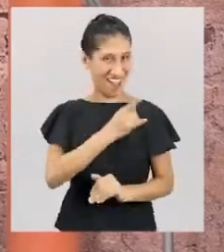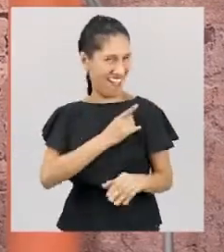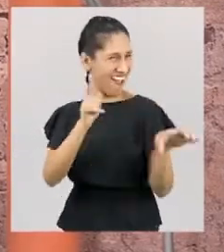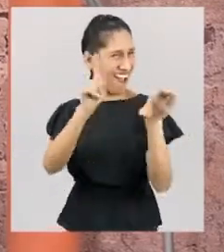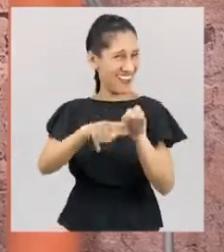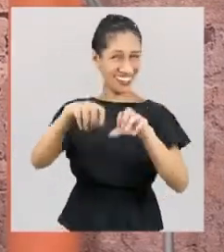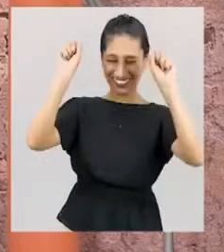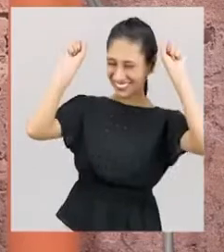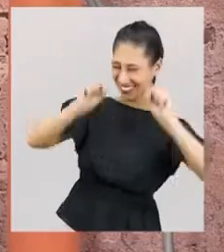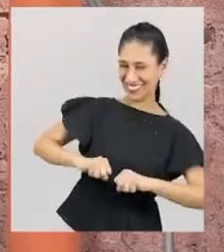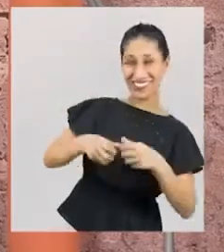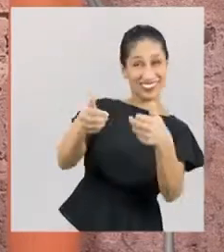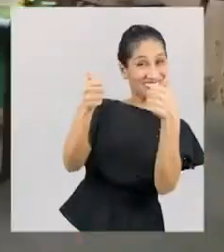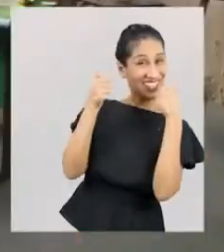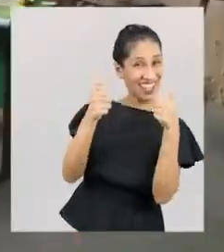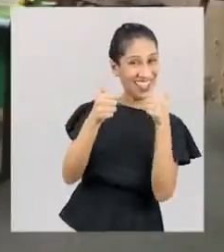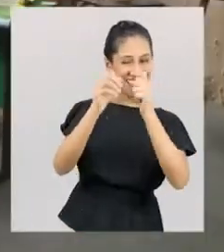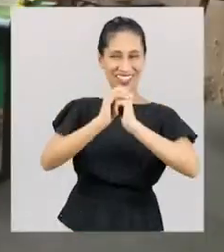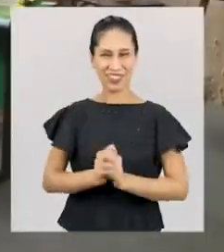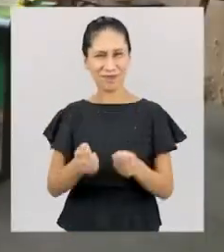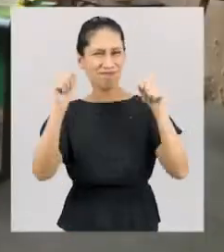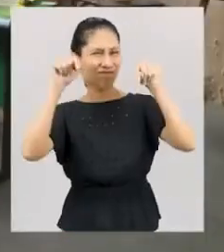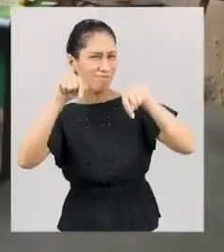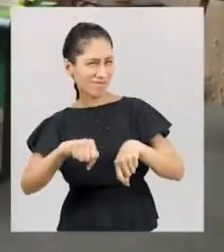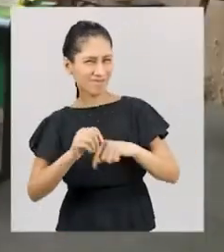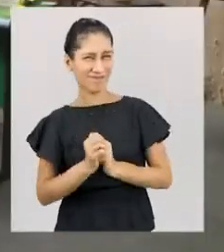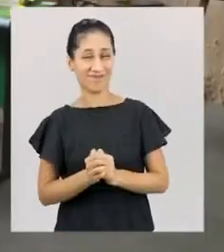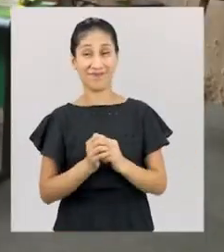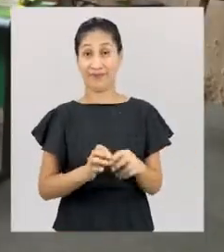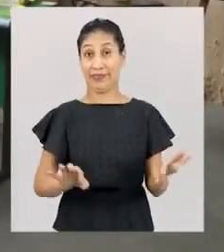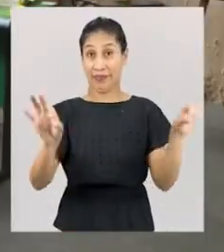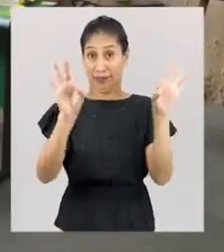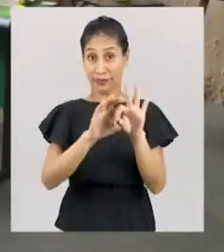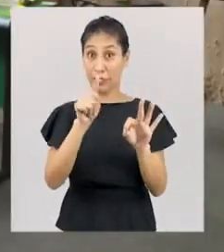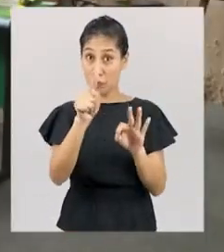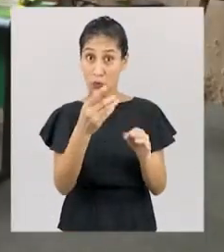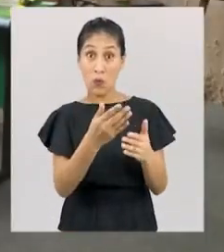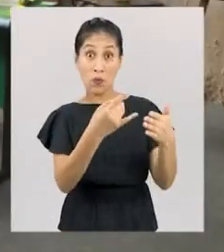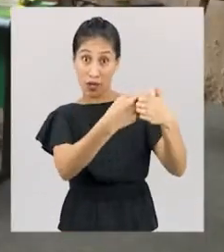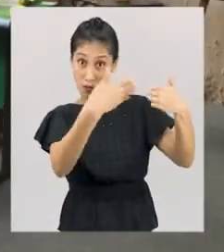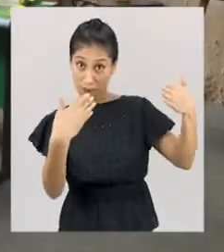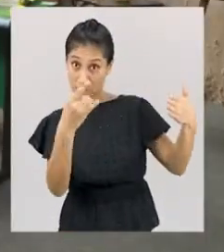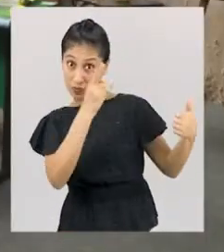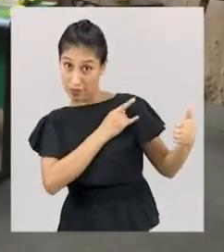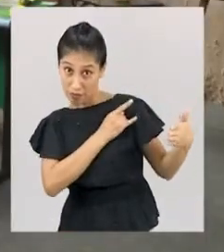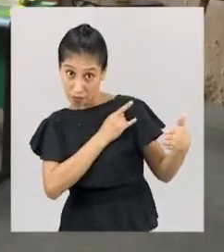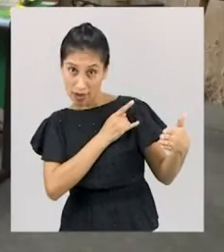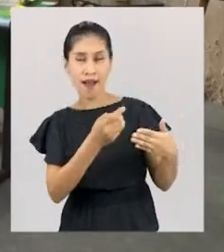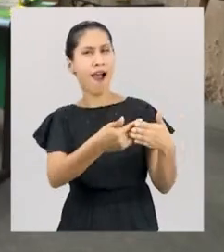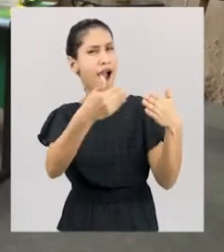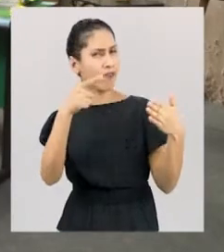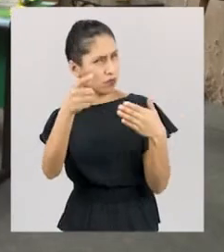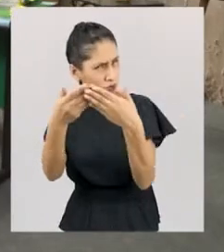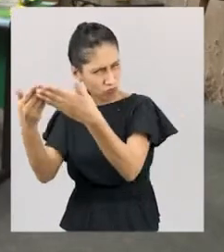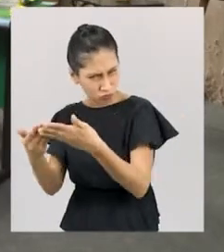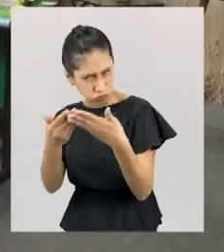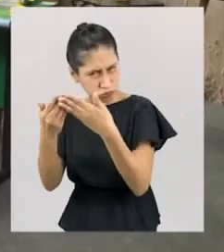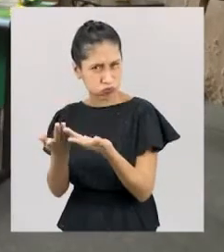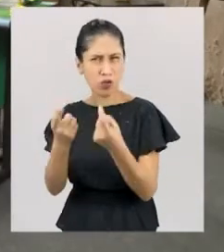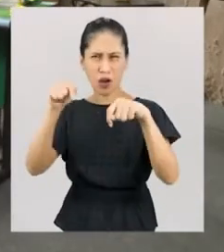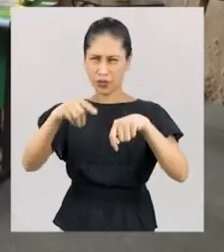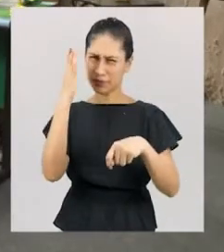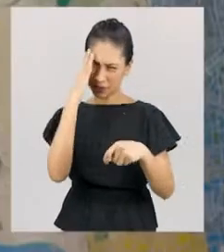Cori. Esa actitud me gusta, Maru. Y para lograrlo hay que estudiar. Entonces, ya sabemos qué son los